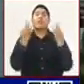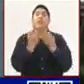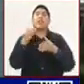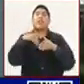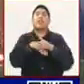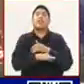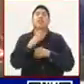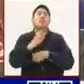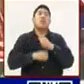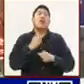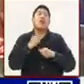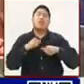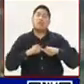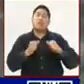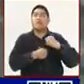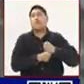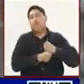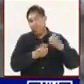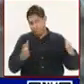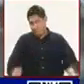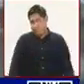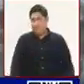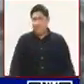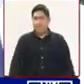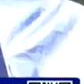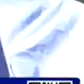pisado el cuartel.